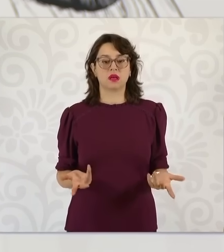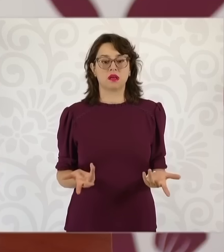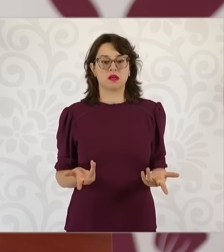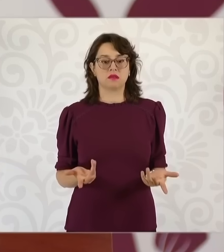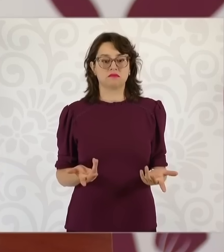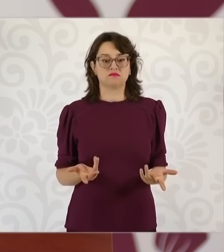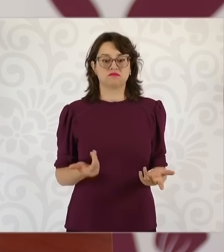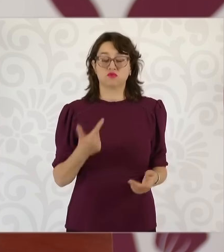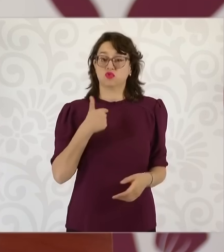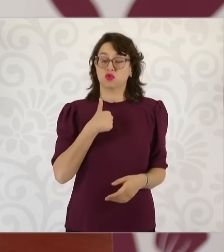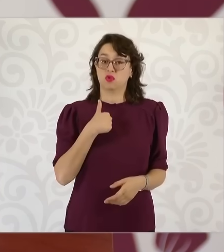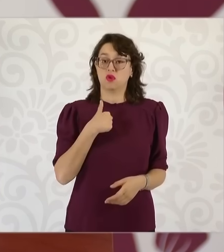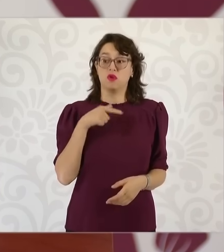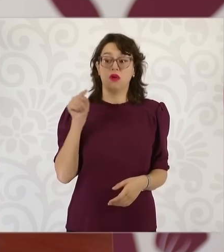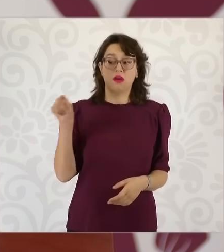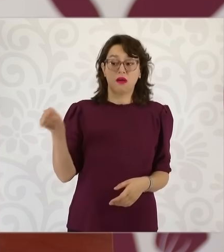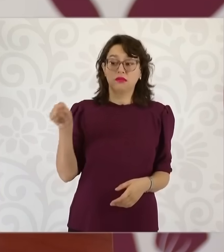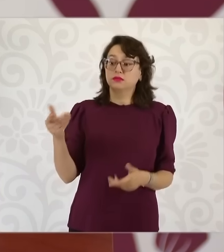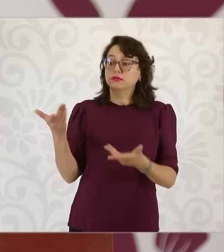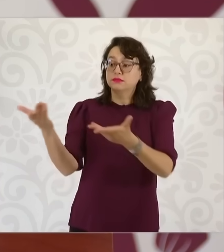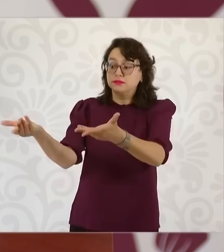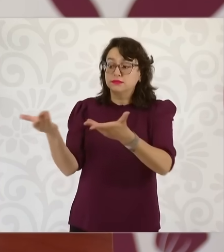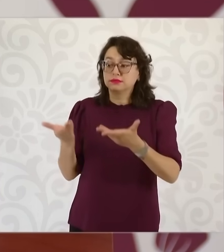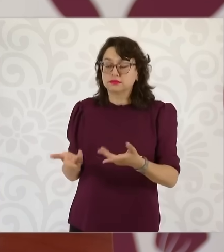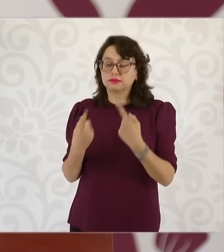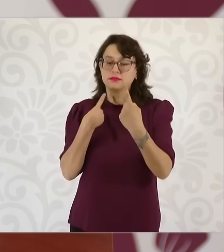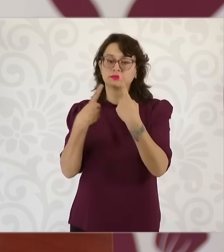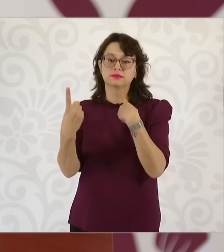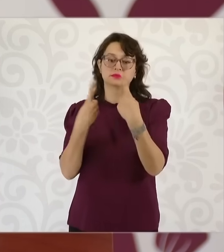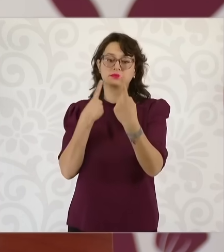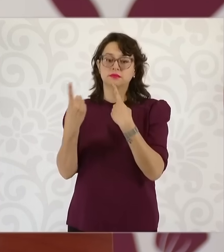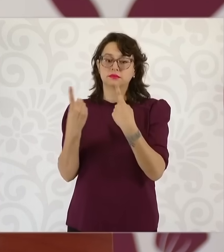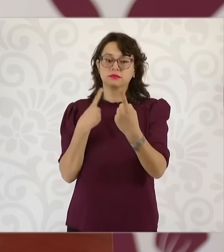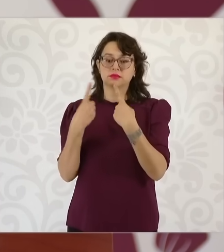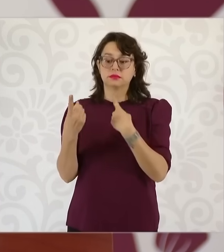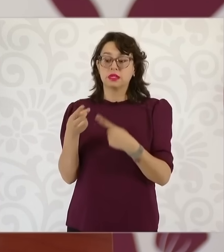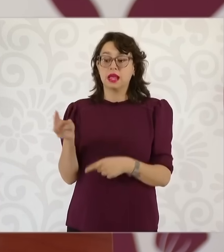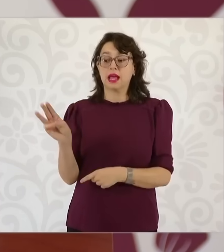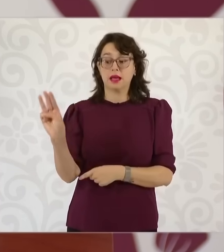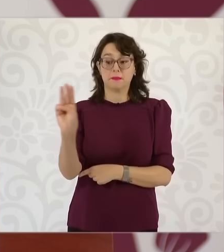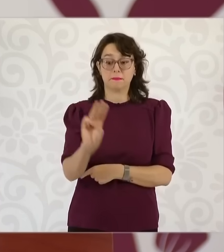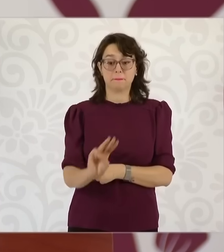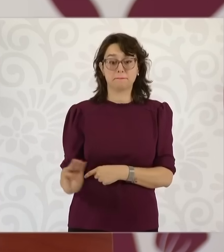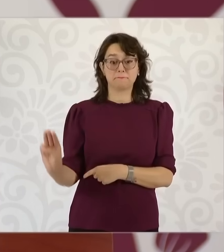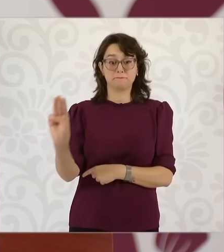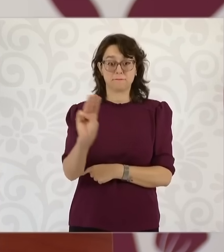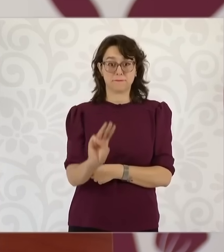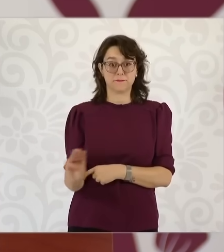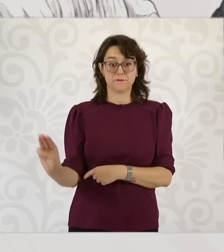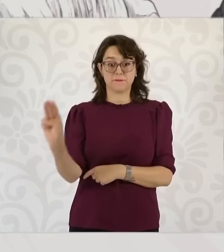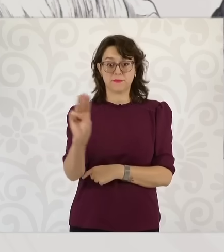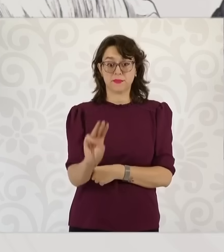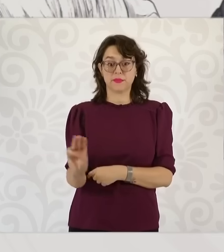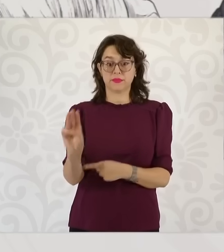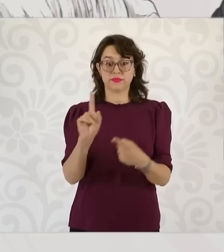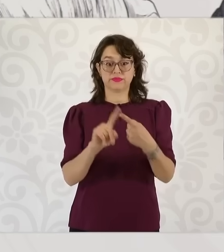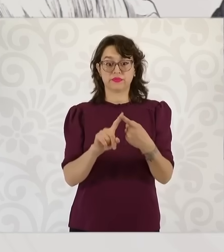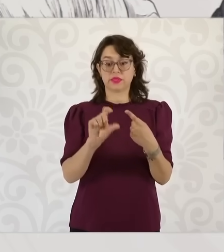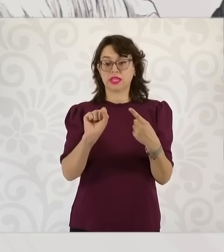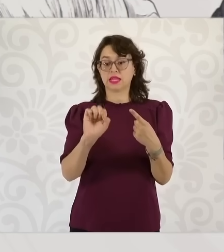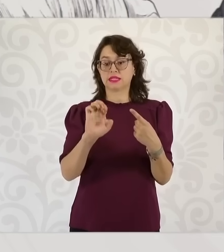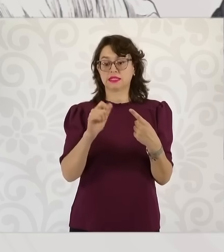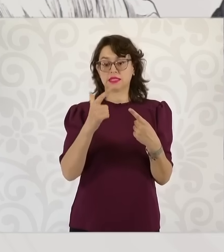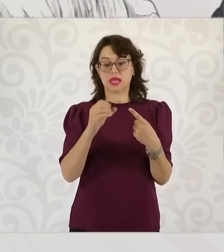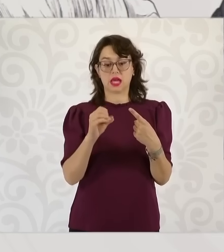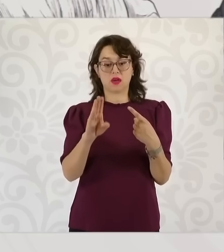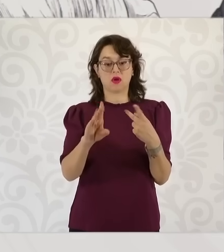a la CENTE, a que tiene la oportunidad de sentarse el miércoles con la secretaria de